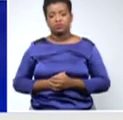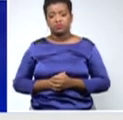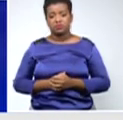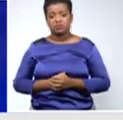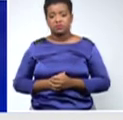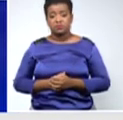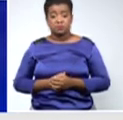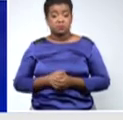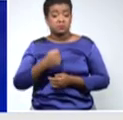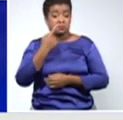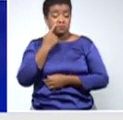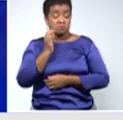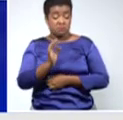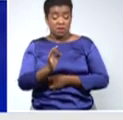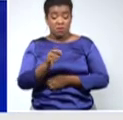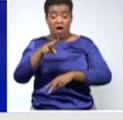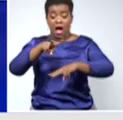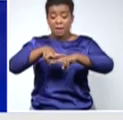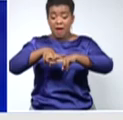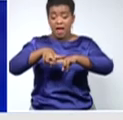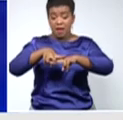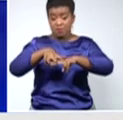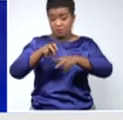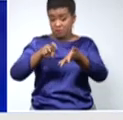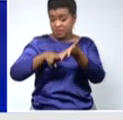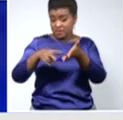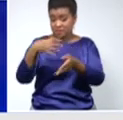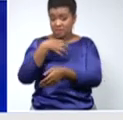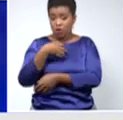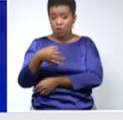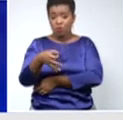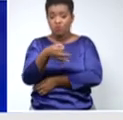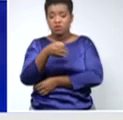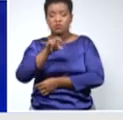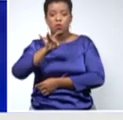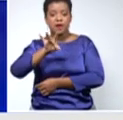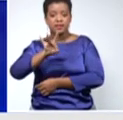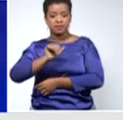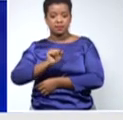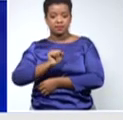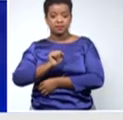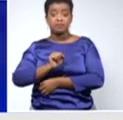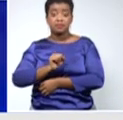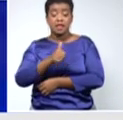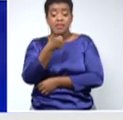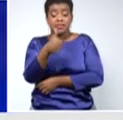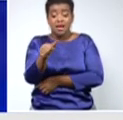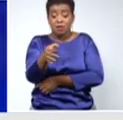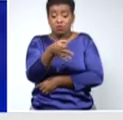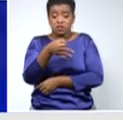sus 15 municipios se posicionan entre los que aportan las mayores tasas de incidencia.